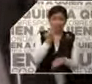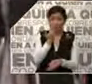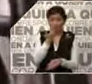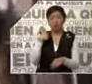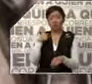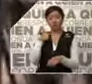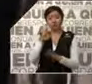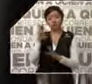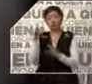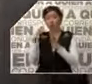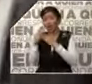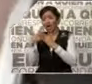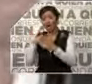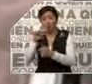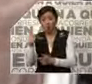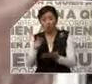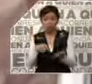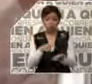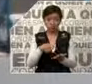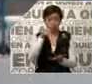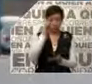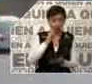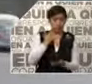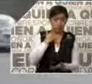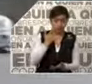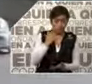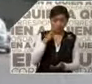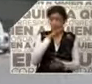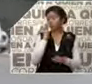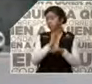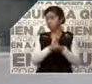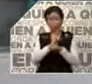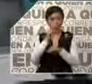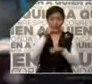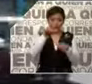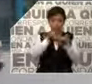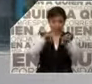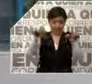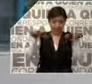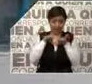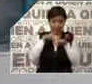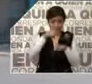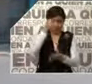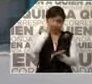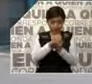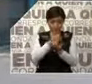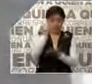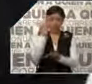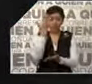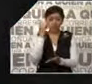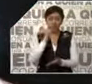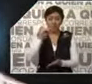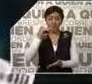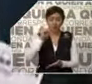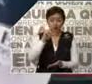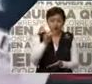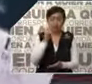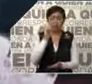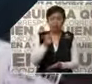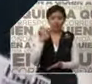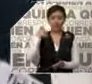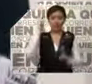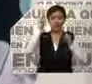La voluntad de una persona de superarse no puede ser ignorada, así como el equipo de Quien Corresponda no echó en saco roto la solicitud de doña María, razón por la cual